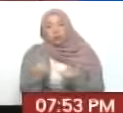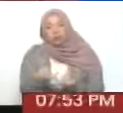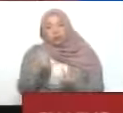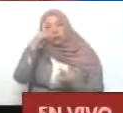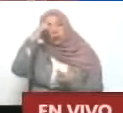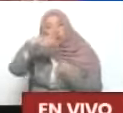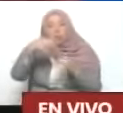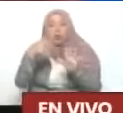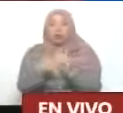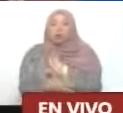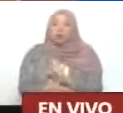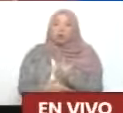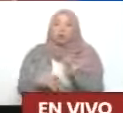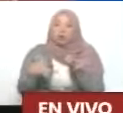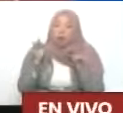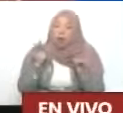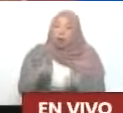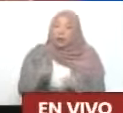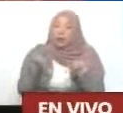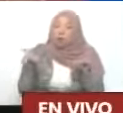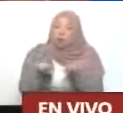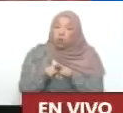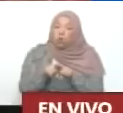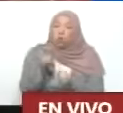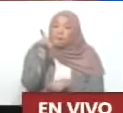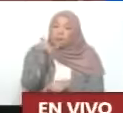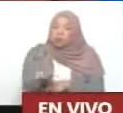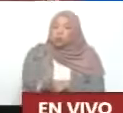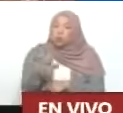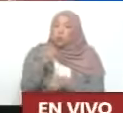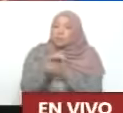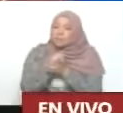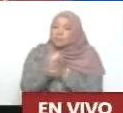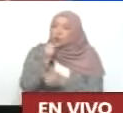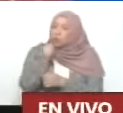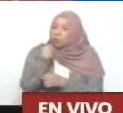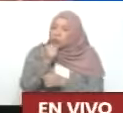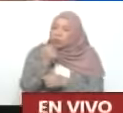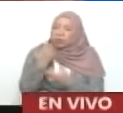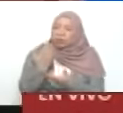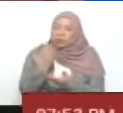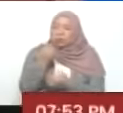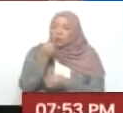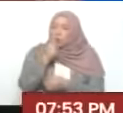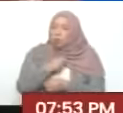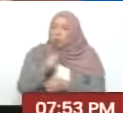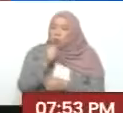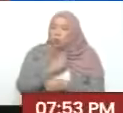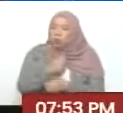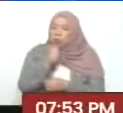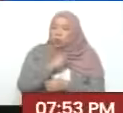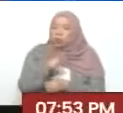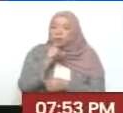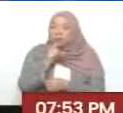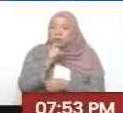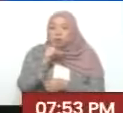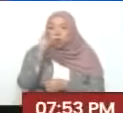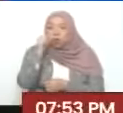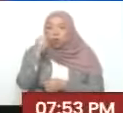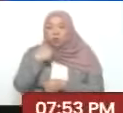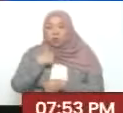dirección. Hay que perseverar, Juan Carlos, perseverar. Yo lo he dicho muchas veces, yo soy un hombre de